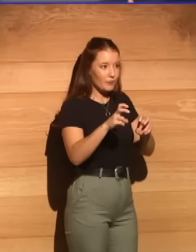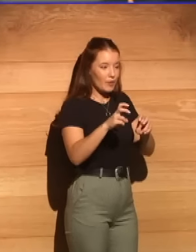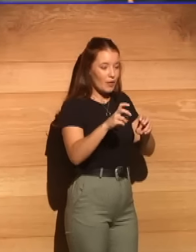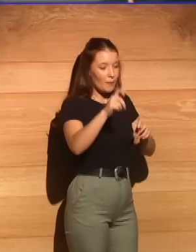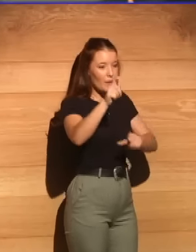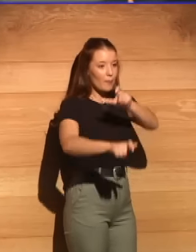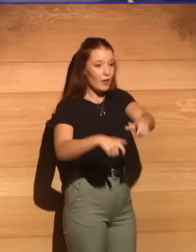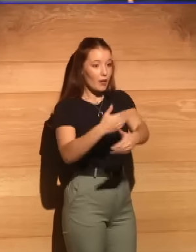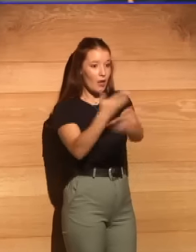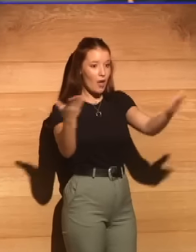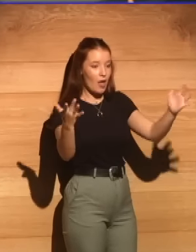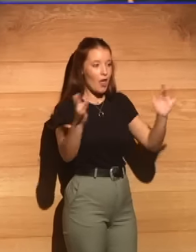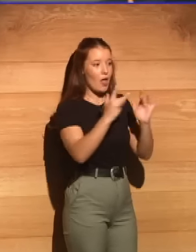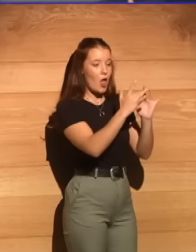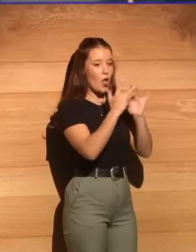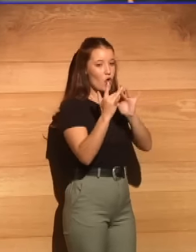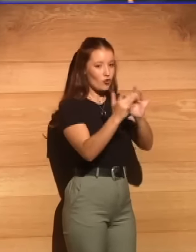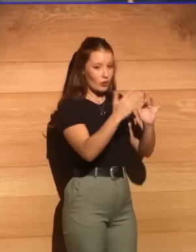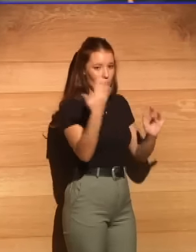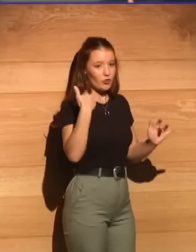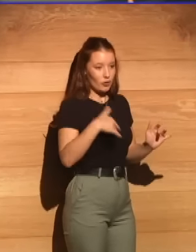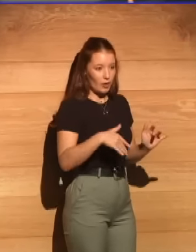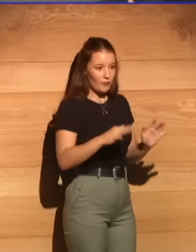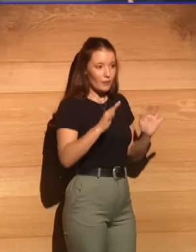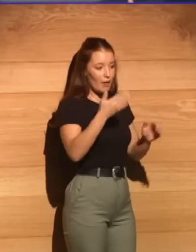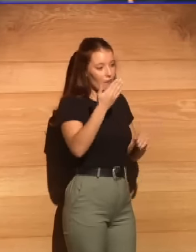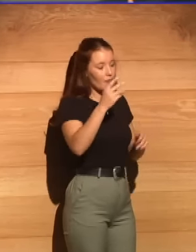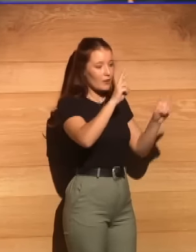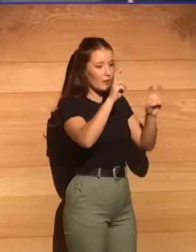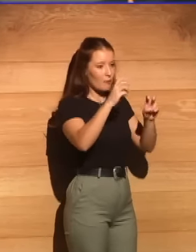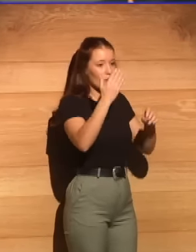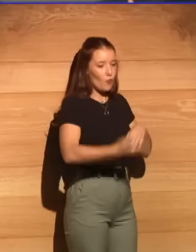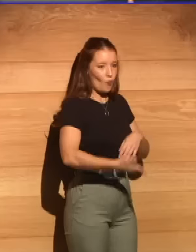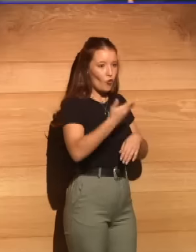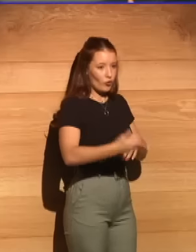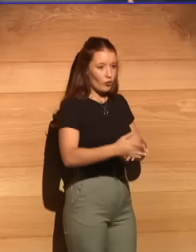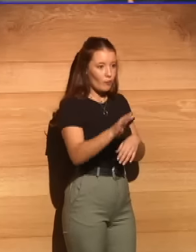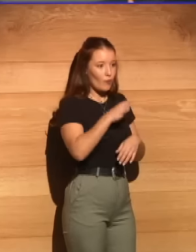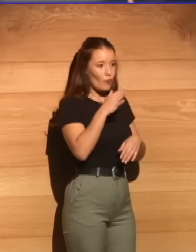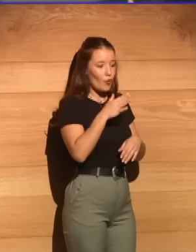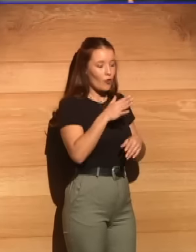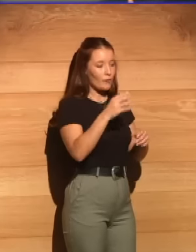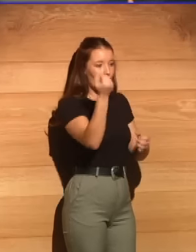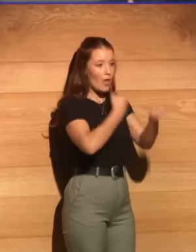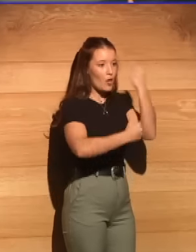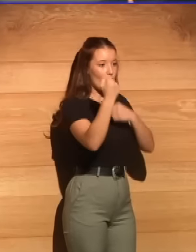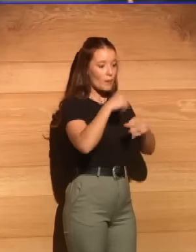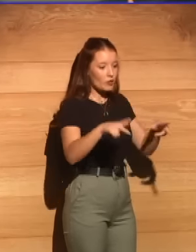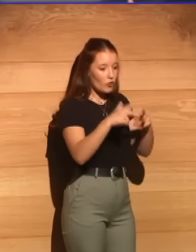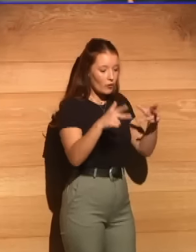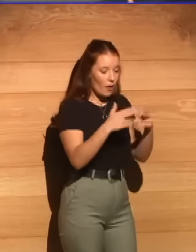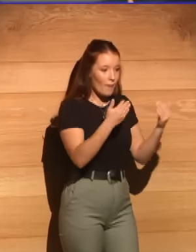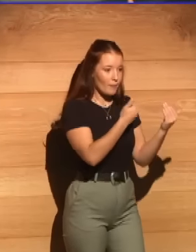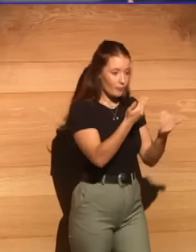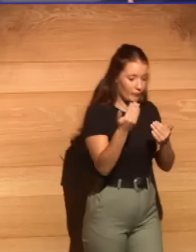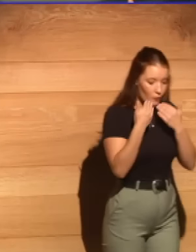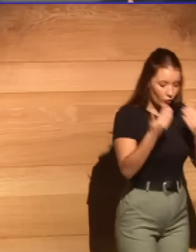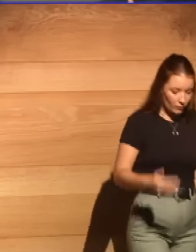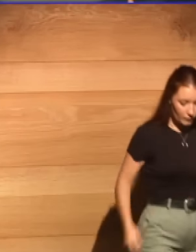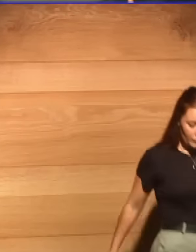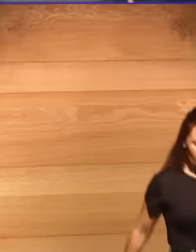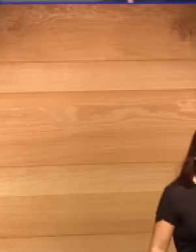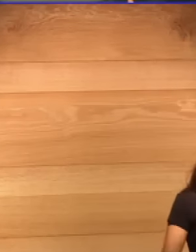porque son los temas que importan, porque están marcando la economía, la sociedad y el modelo de convivencia que queremos de cara al futuro. Absolutamente, y ahora yo